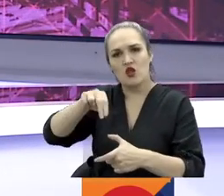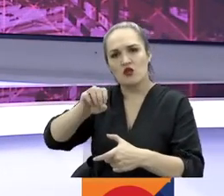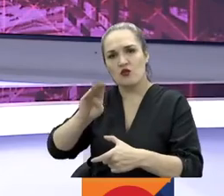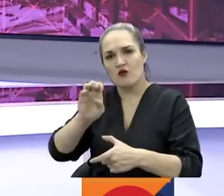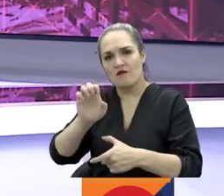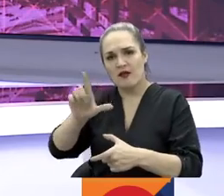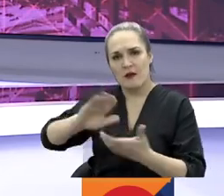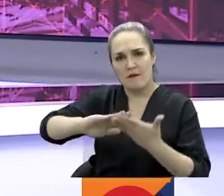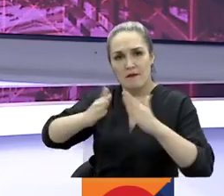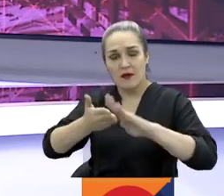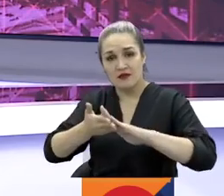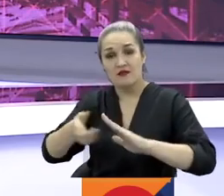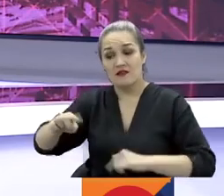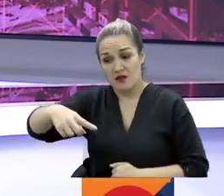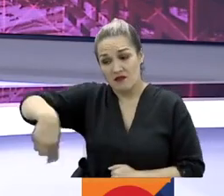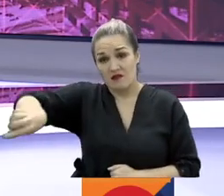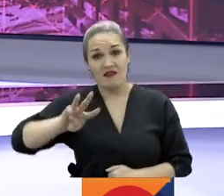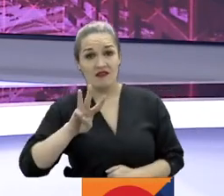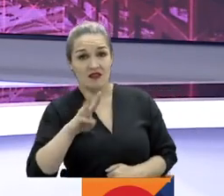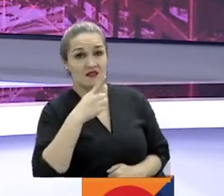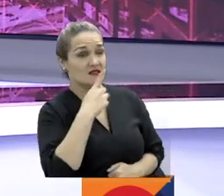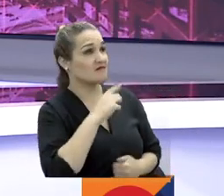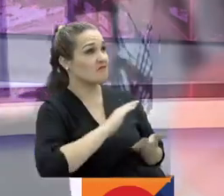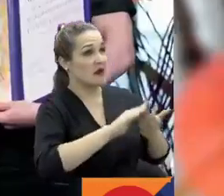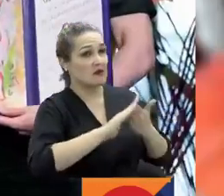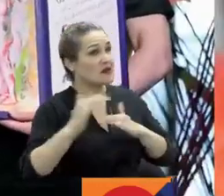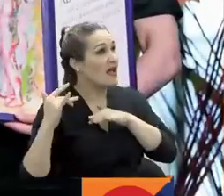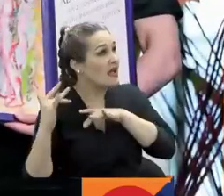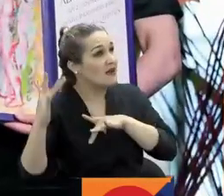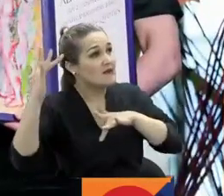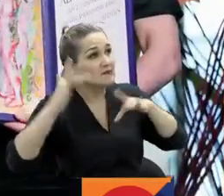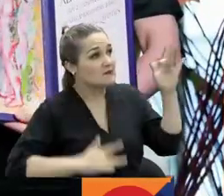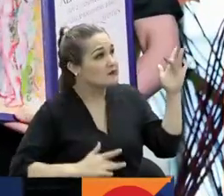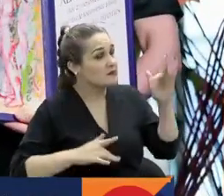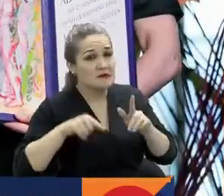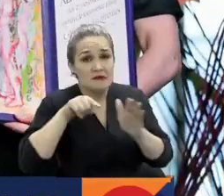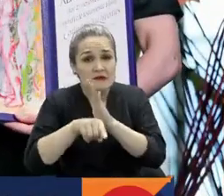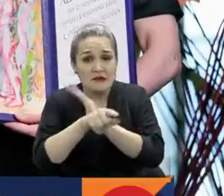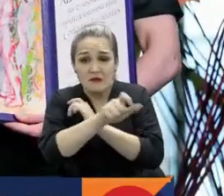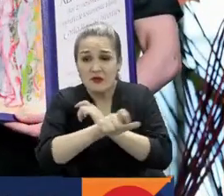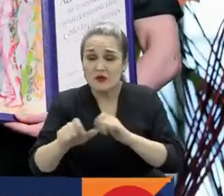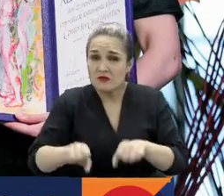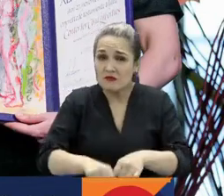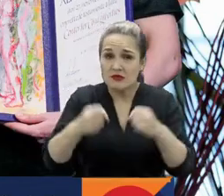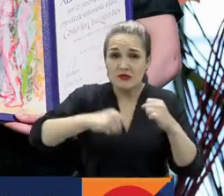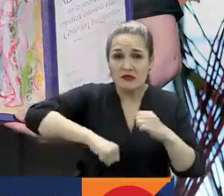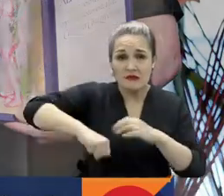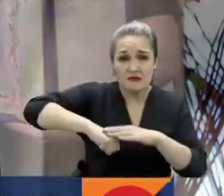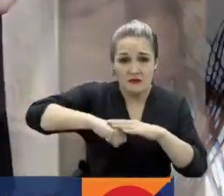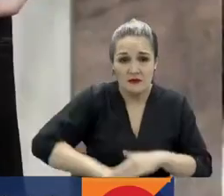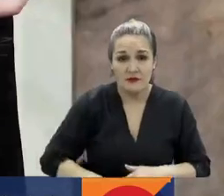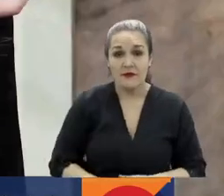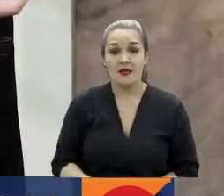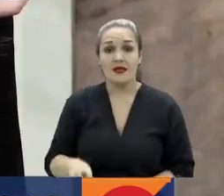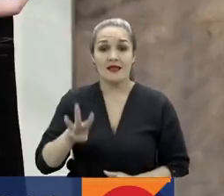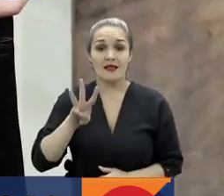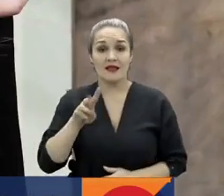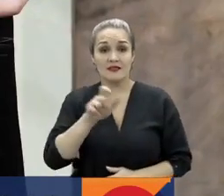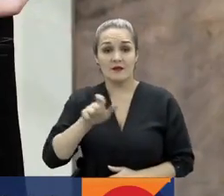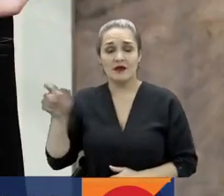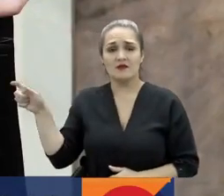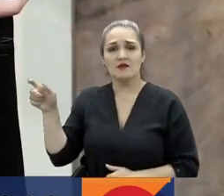que dicen que es insensata y Criminal los tres ganadores del premio Nobel de la paz recibieron el galardón de manos del